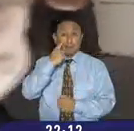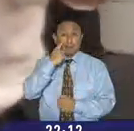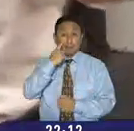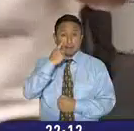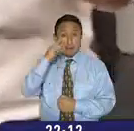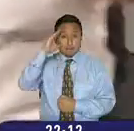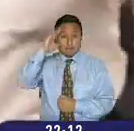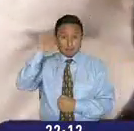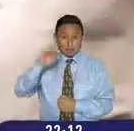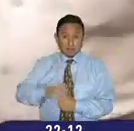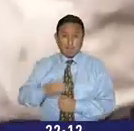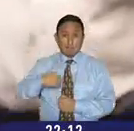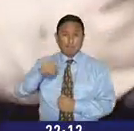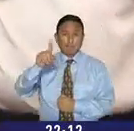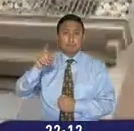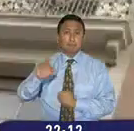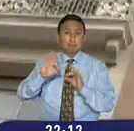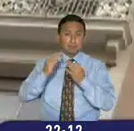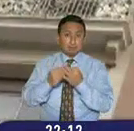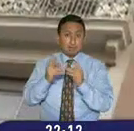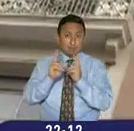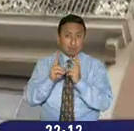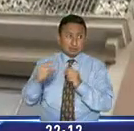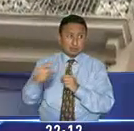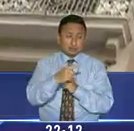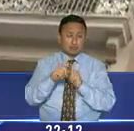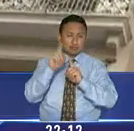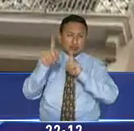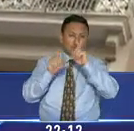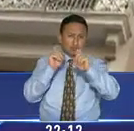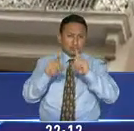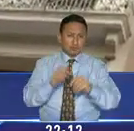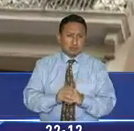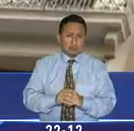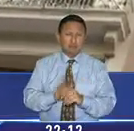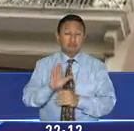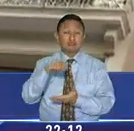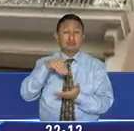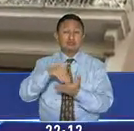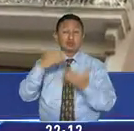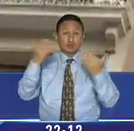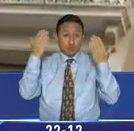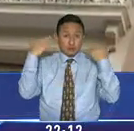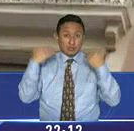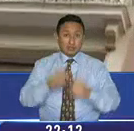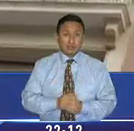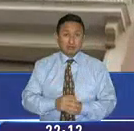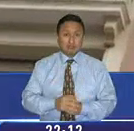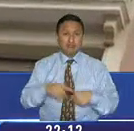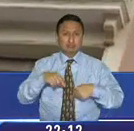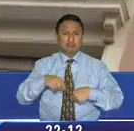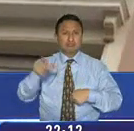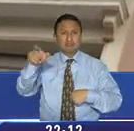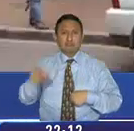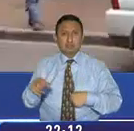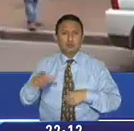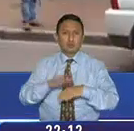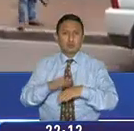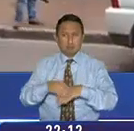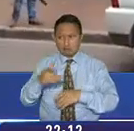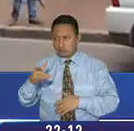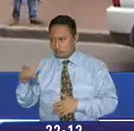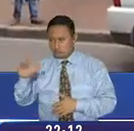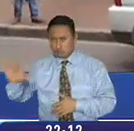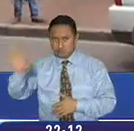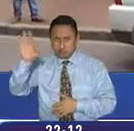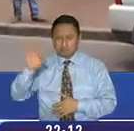vecinos de la señora que vivía en este departamento ubicado en pleno centro de Guayaquil, con el fin de dar con el victimario. Según versiones